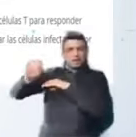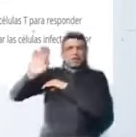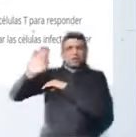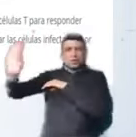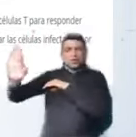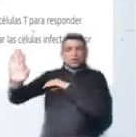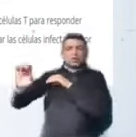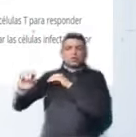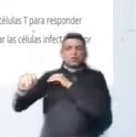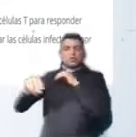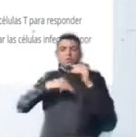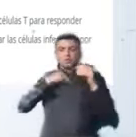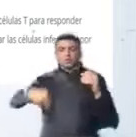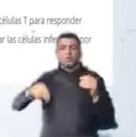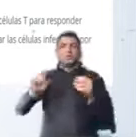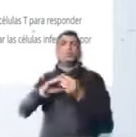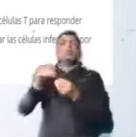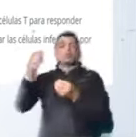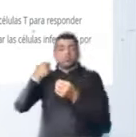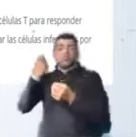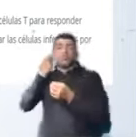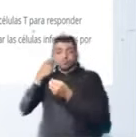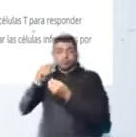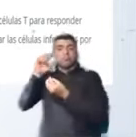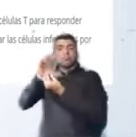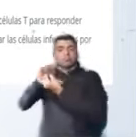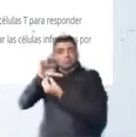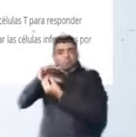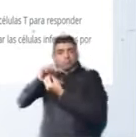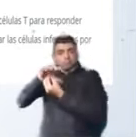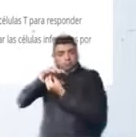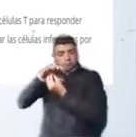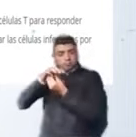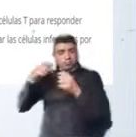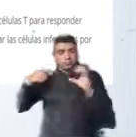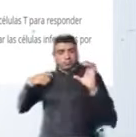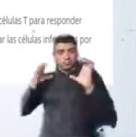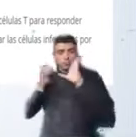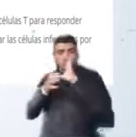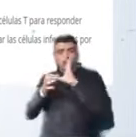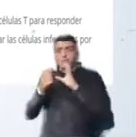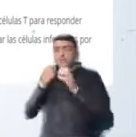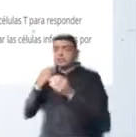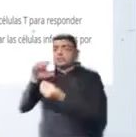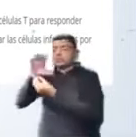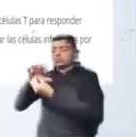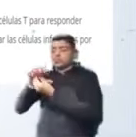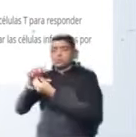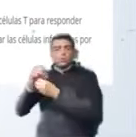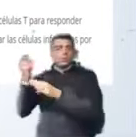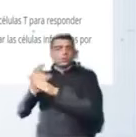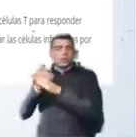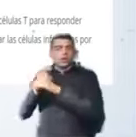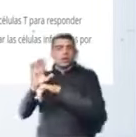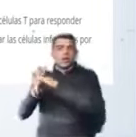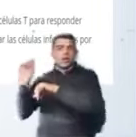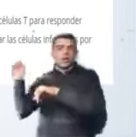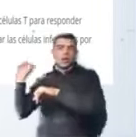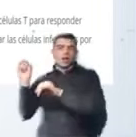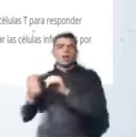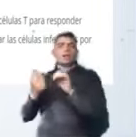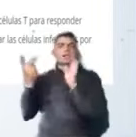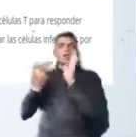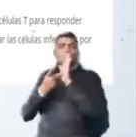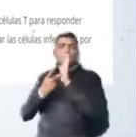o el Ganoderma lucium. Leeré textualmente: el Ganoderma se ha utilizado como un hongo medicinal durante más de 2000 años, inhibe